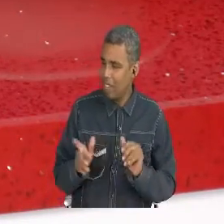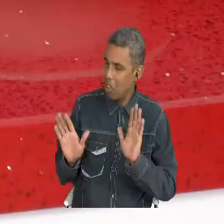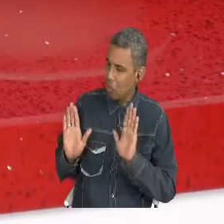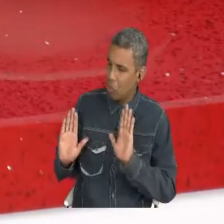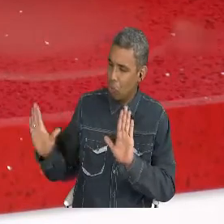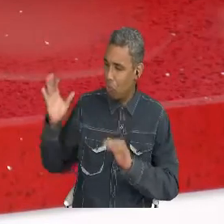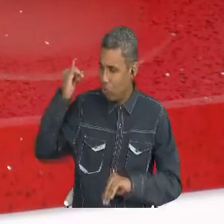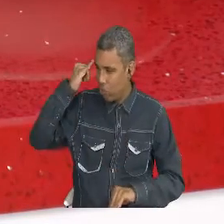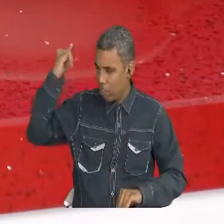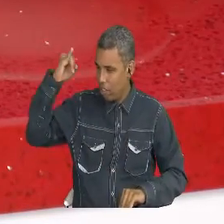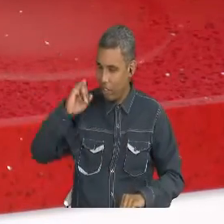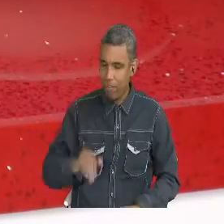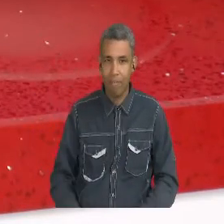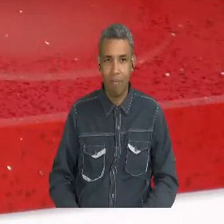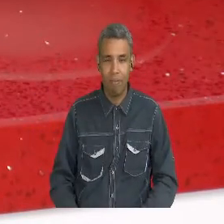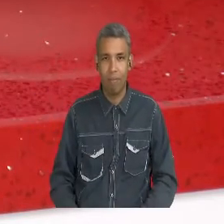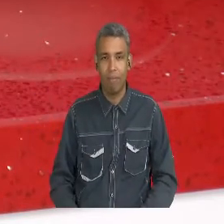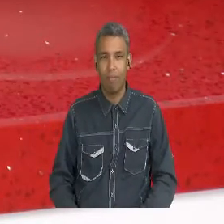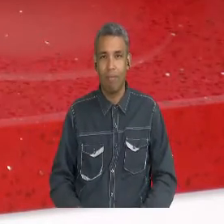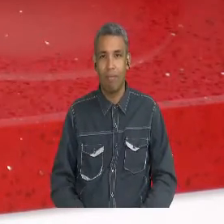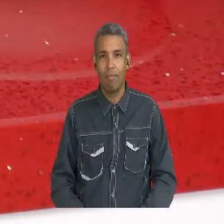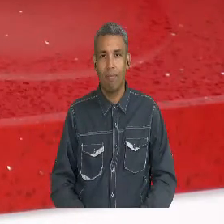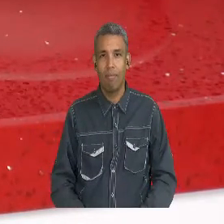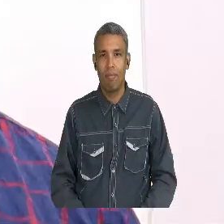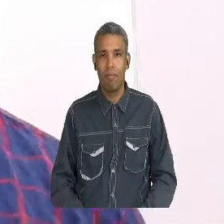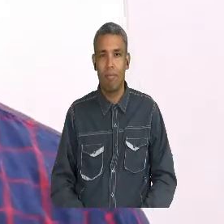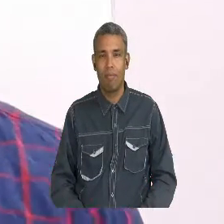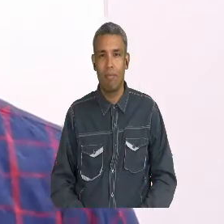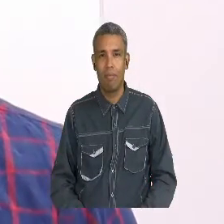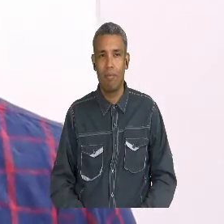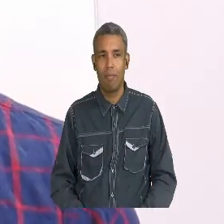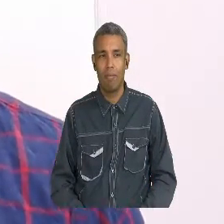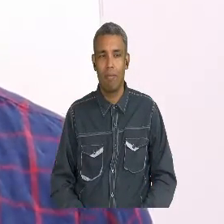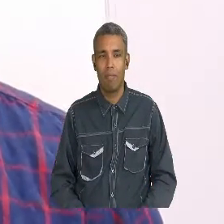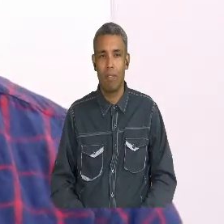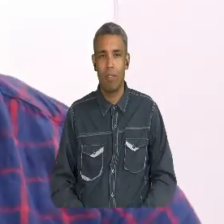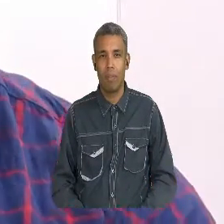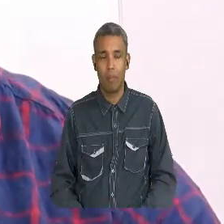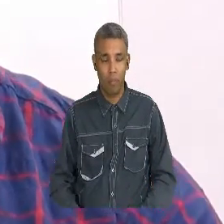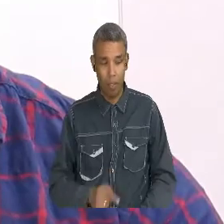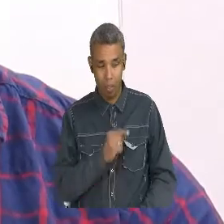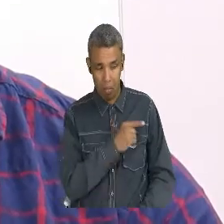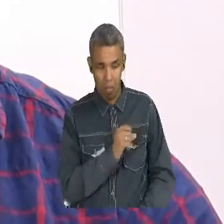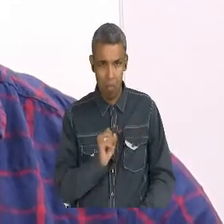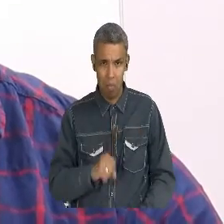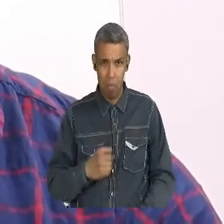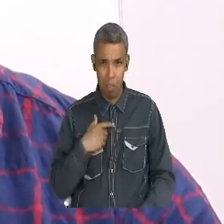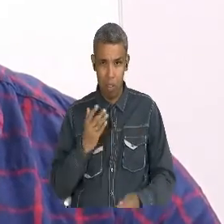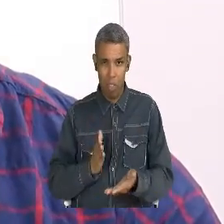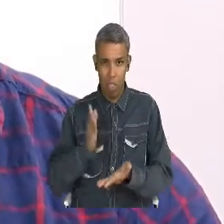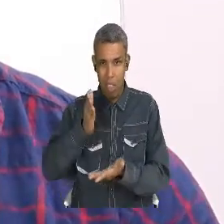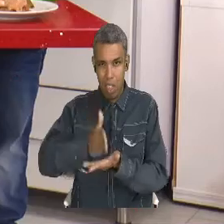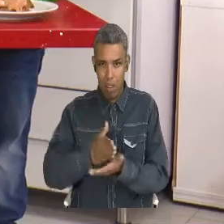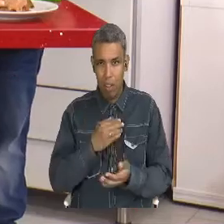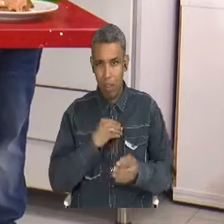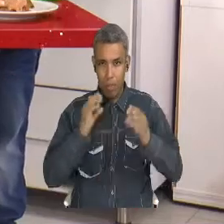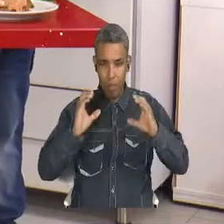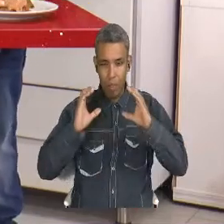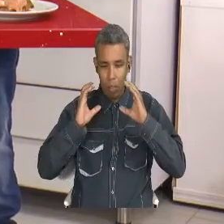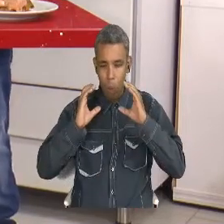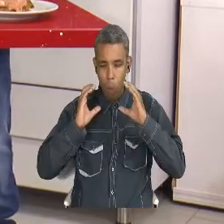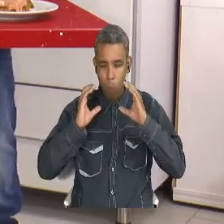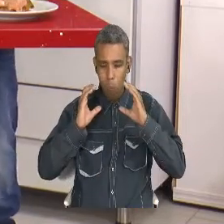Víctor, y si usted no ha ido precisamente a uno de los mejores negocios de comidas rápidas en Barranca Bermeja, pues yo lo invito para que se vaya y visite, ¿qué, Sergio?